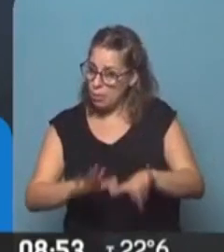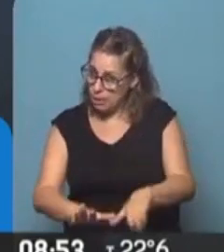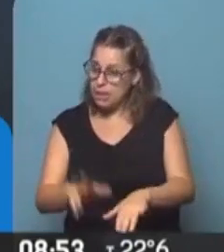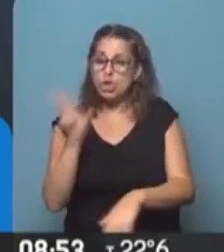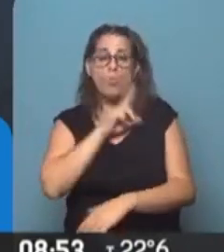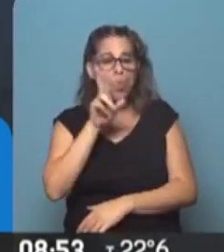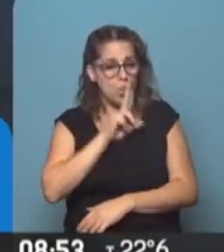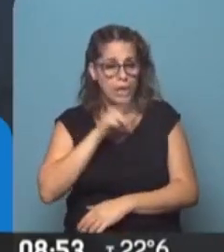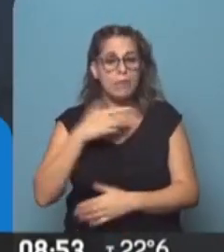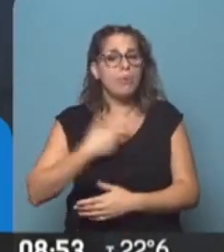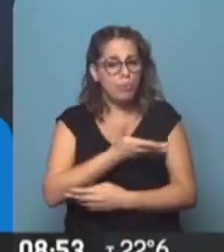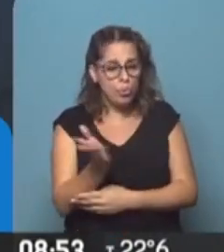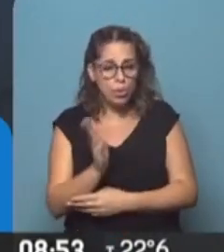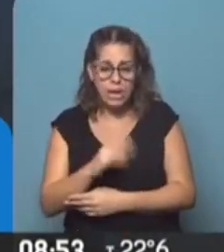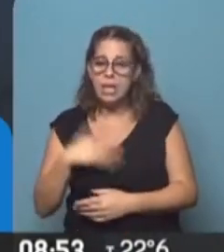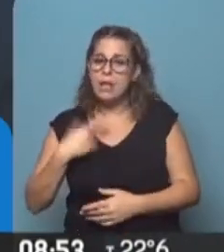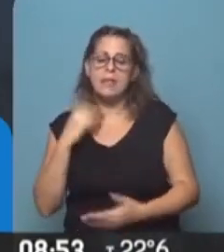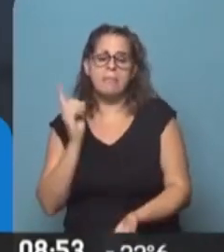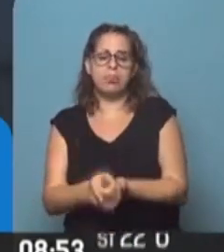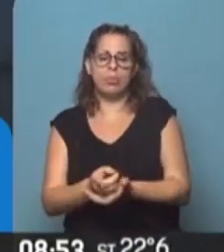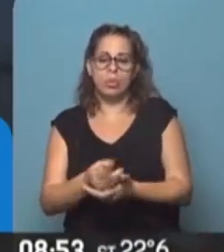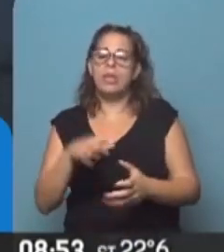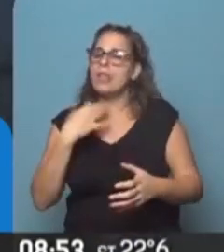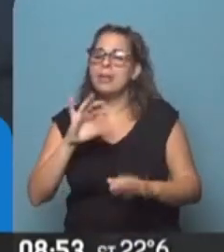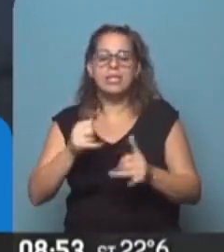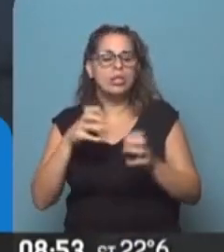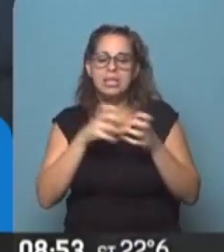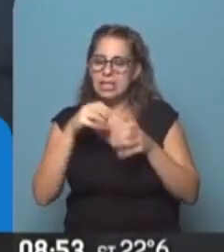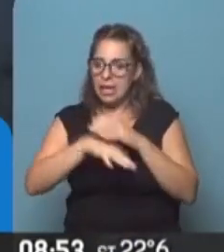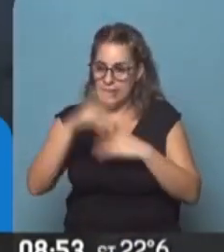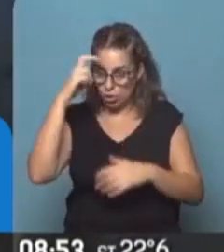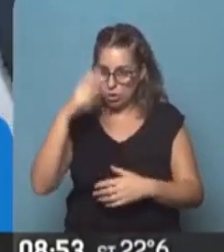las mujeres, la movilización popular, la que va a tener que imponer que esto realmente se trate. Gracias y muy amable. Gracias a ustedes, buen día.